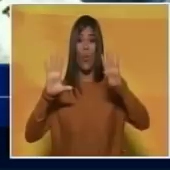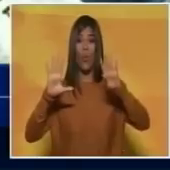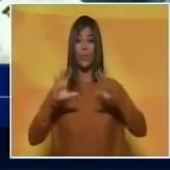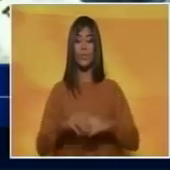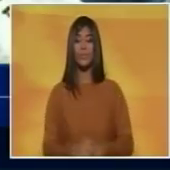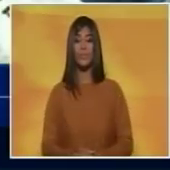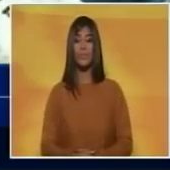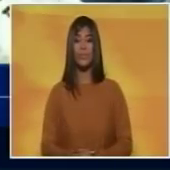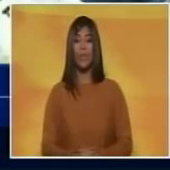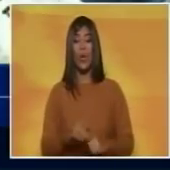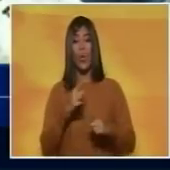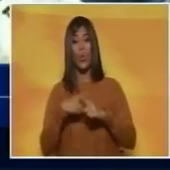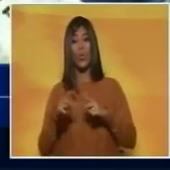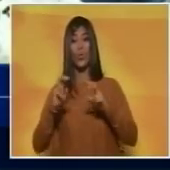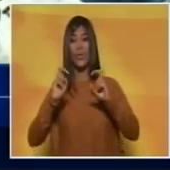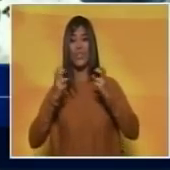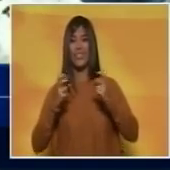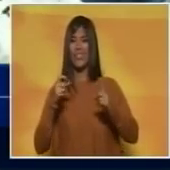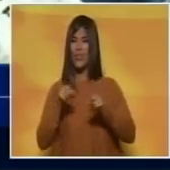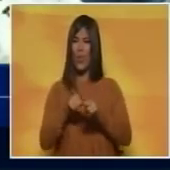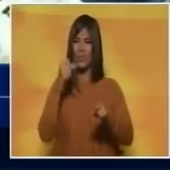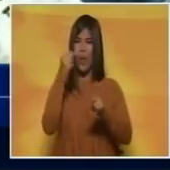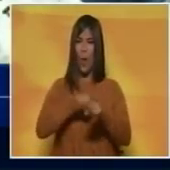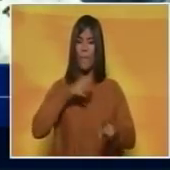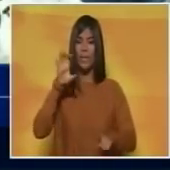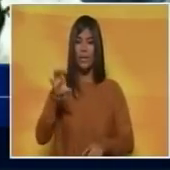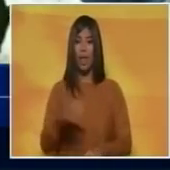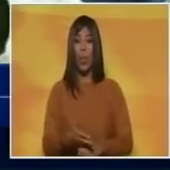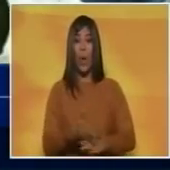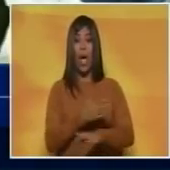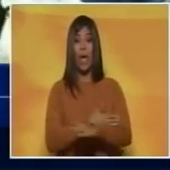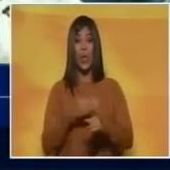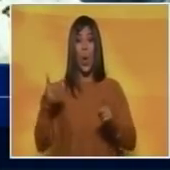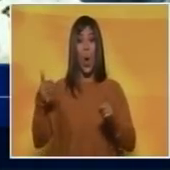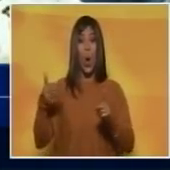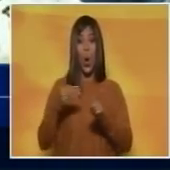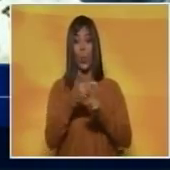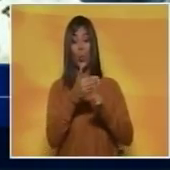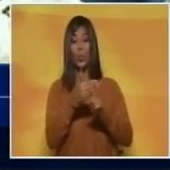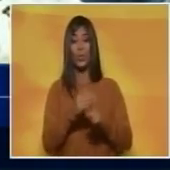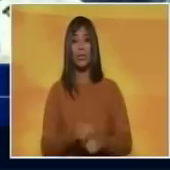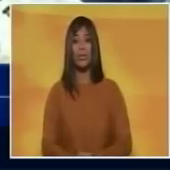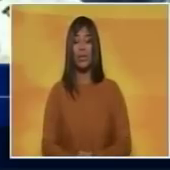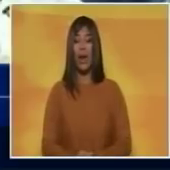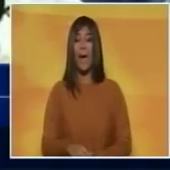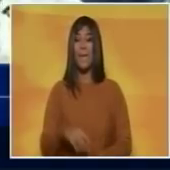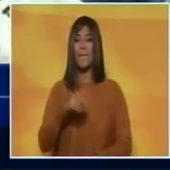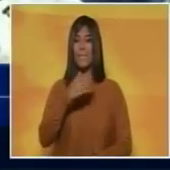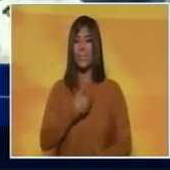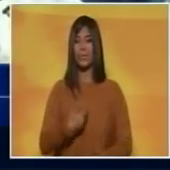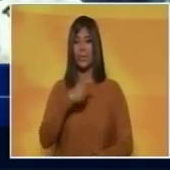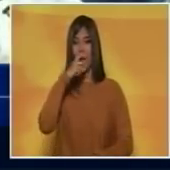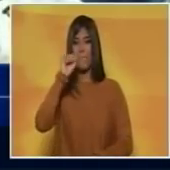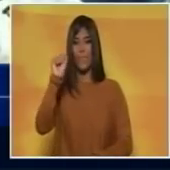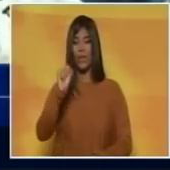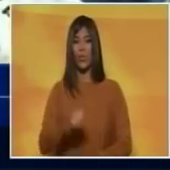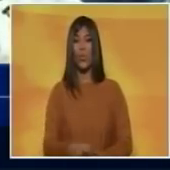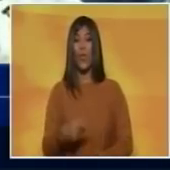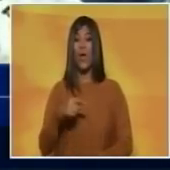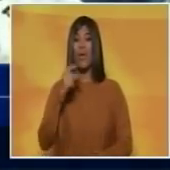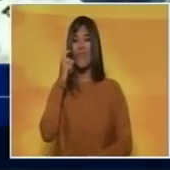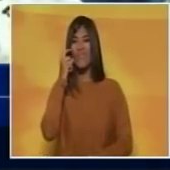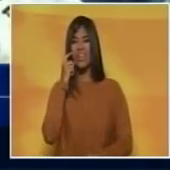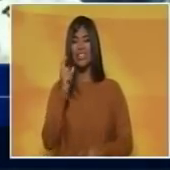80.349. El tema de magnicidio y golpe de Estado ocurrida en contra del ciudadano jefe de Estado en